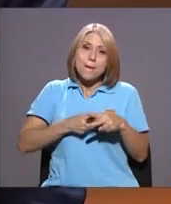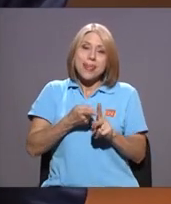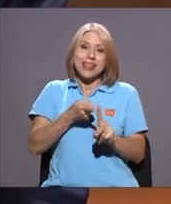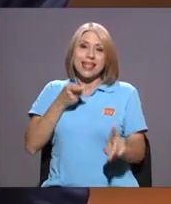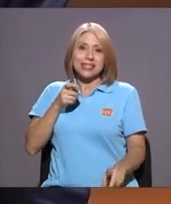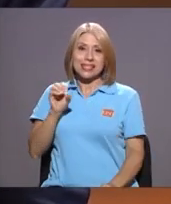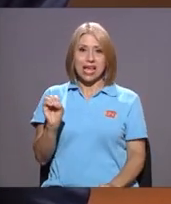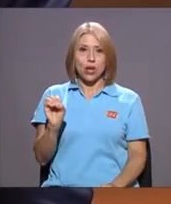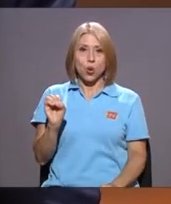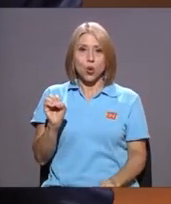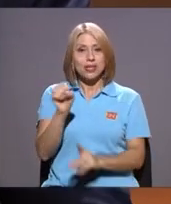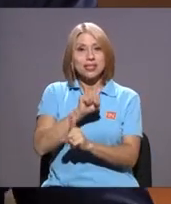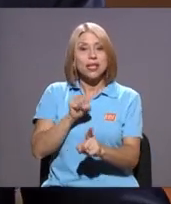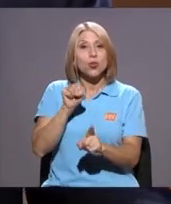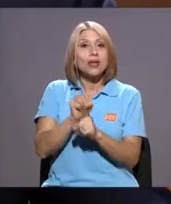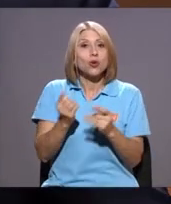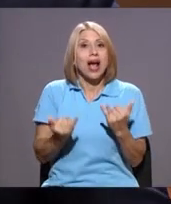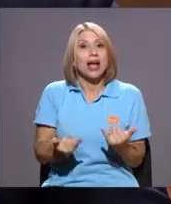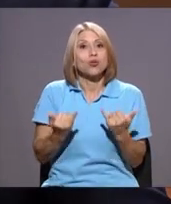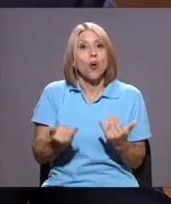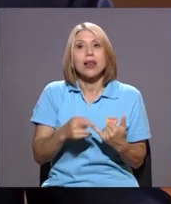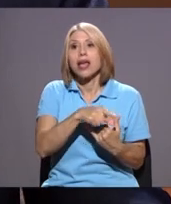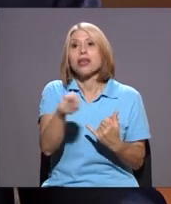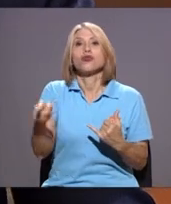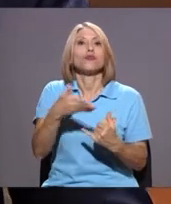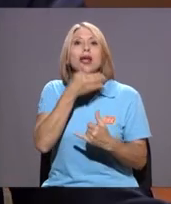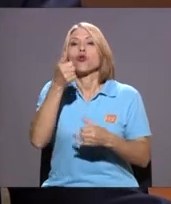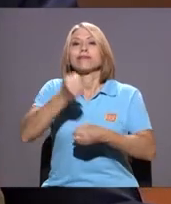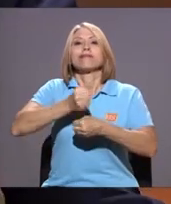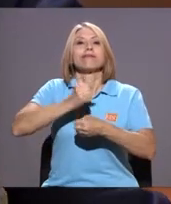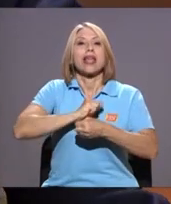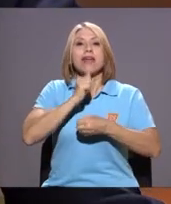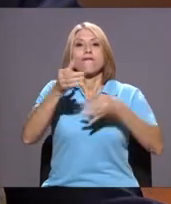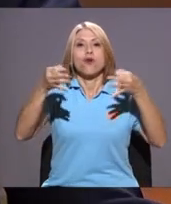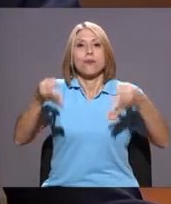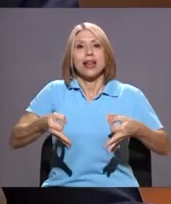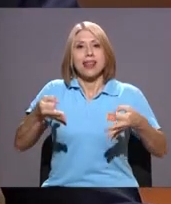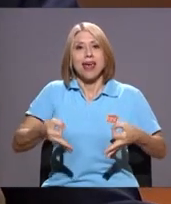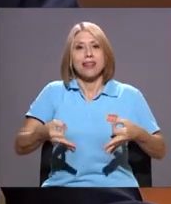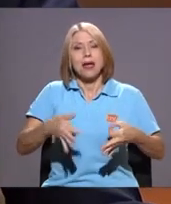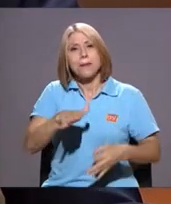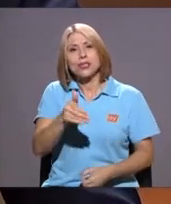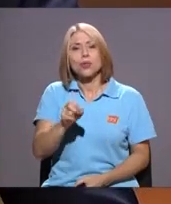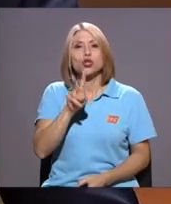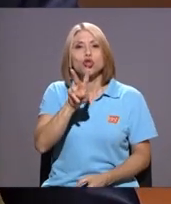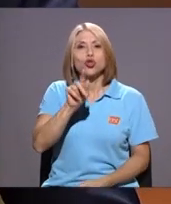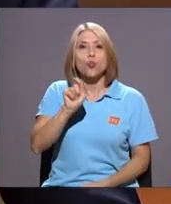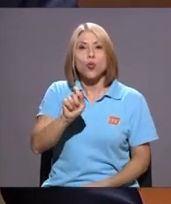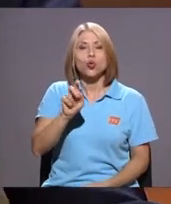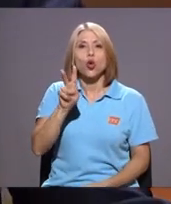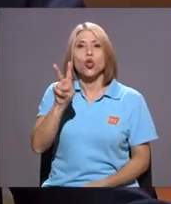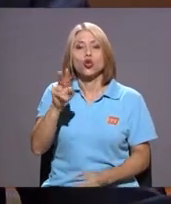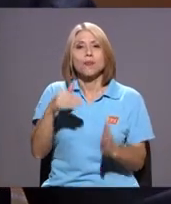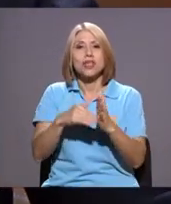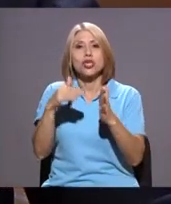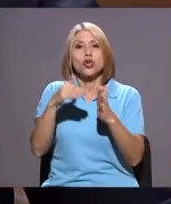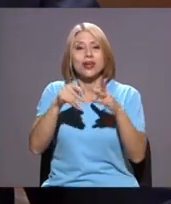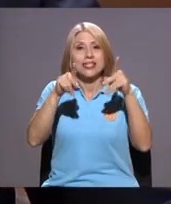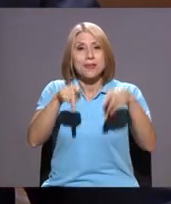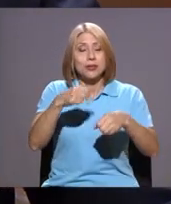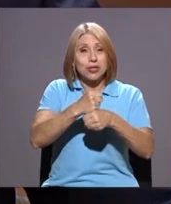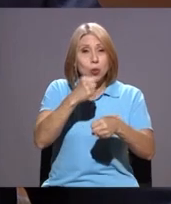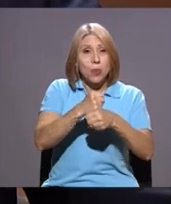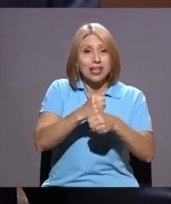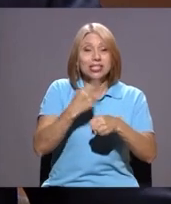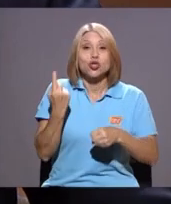situación actual nos ha llevado a la informalidad cerca de los 2.2 millones de ocupados sólo un millón y medio